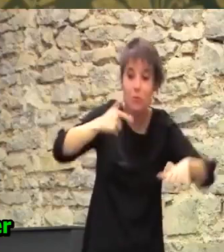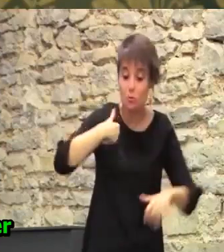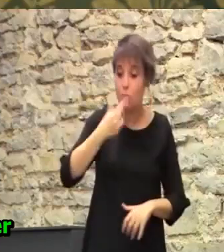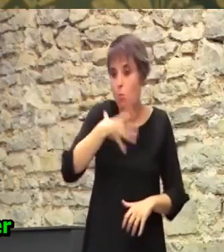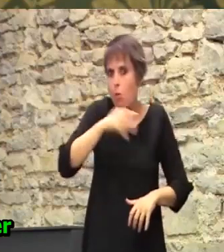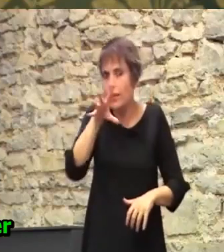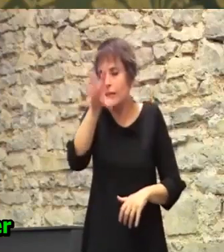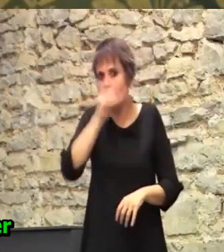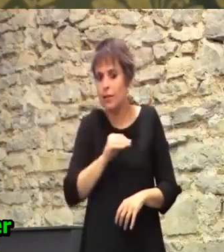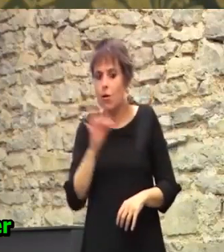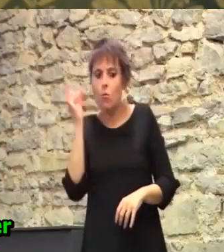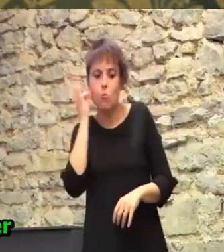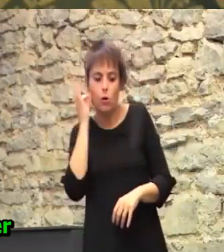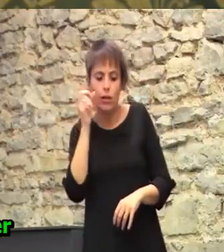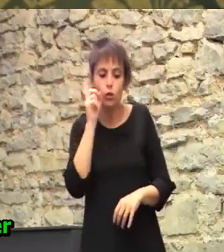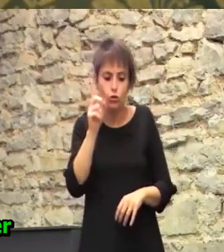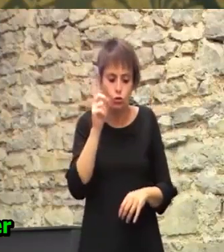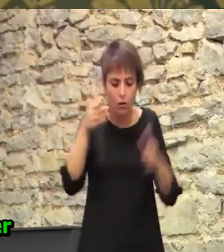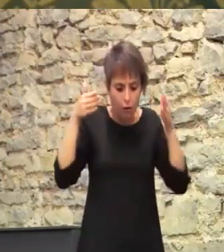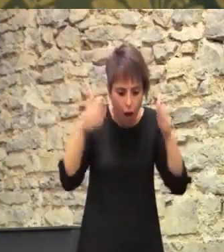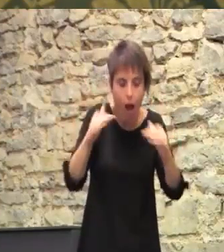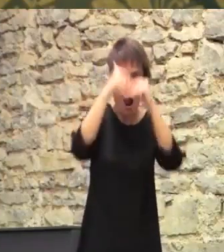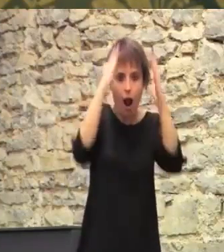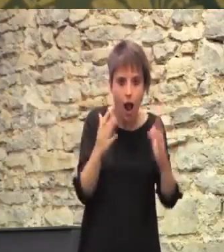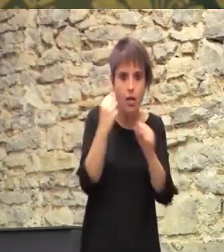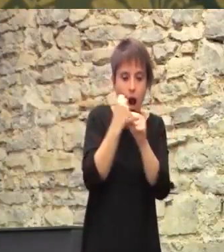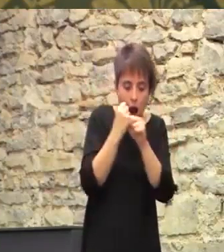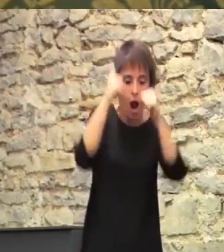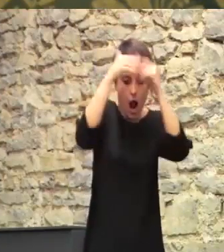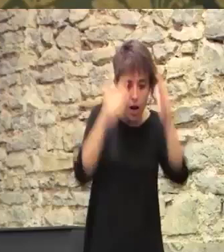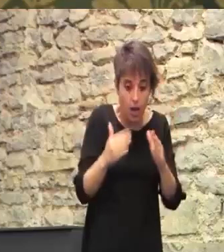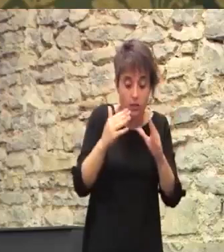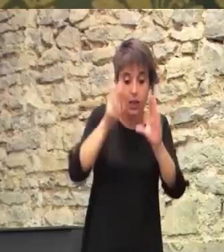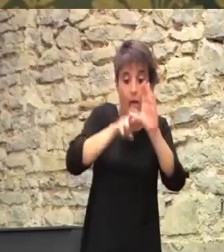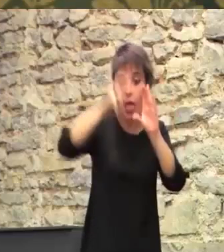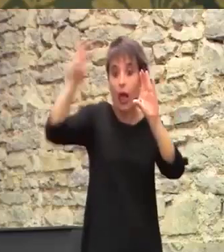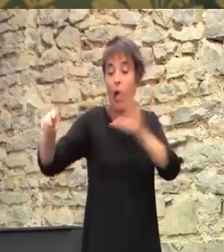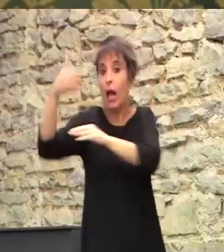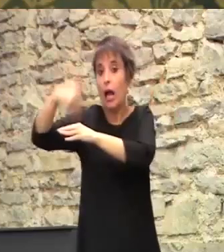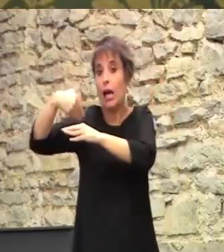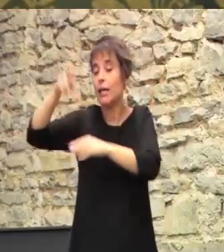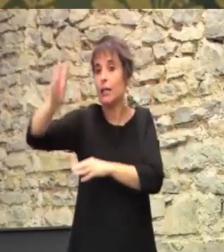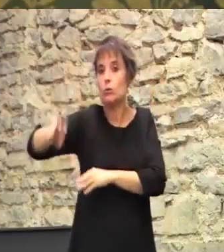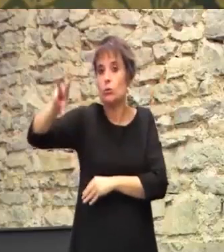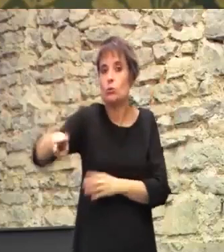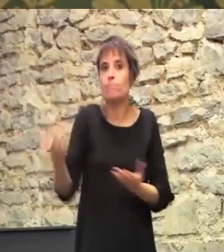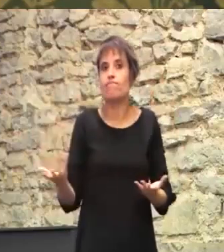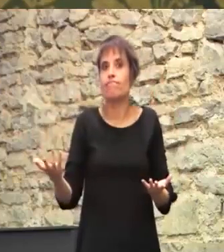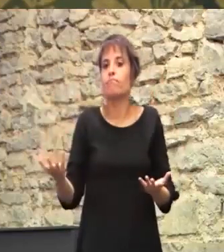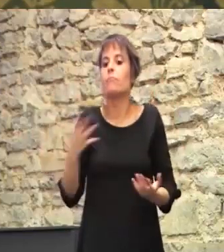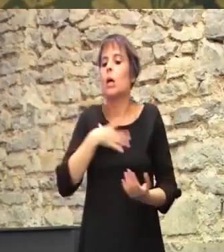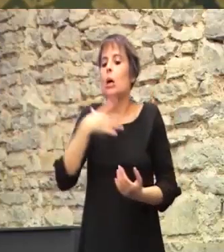que una mujer que solo se hubiera dedicado al hogar y nunca hubiera salido a trabajar fuera del hogar